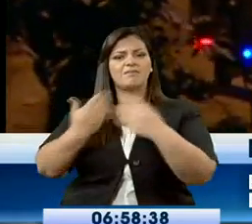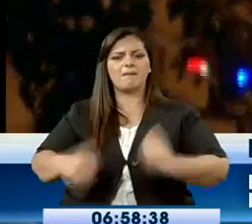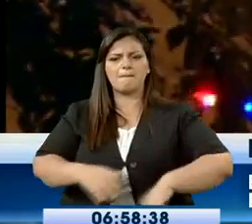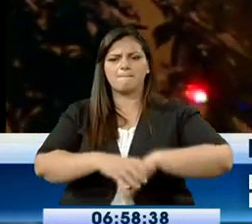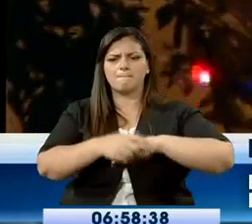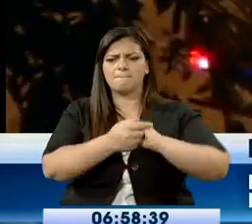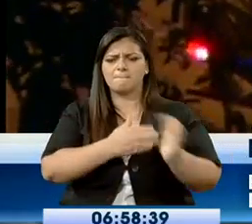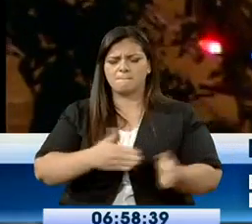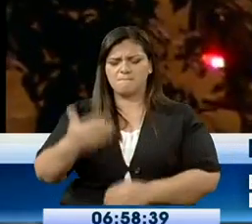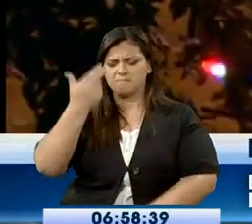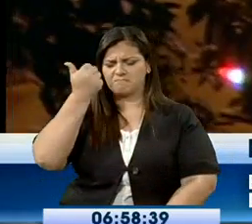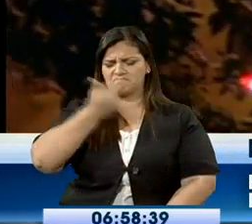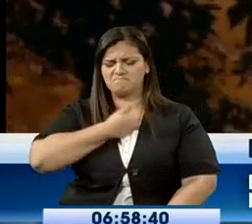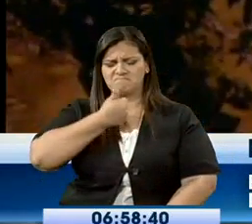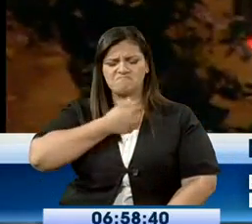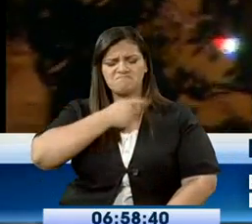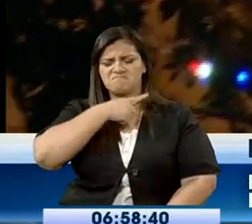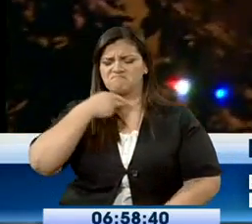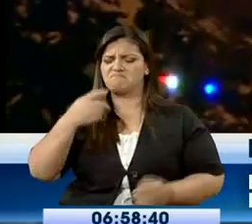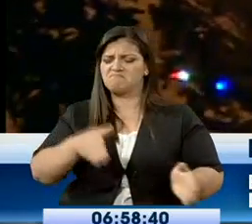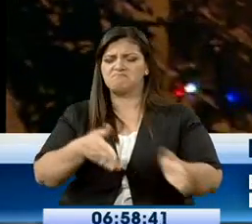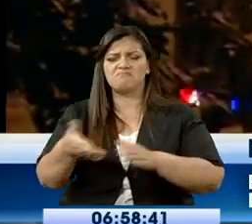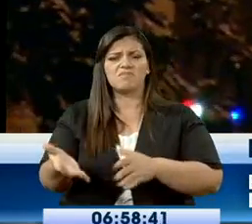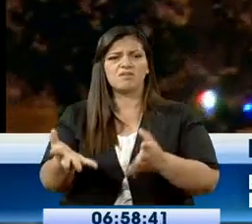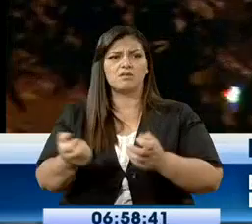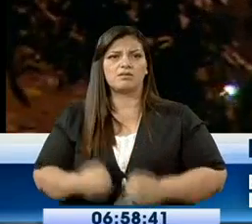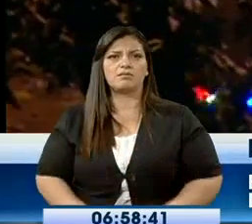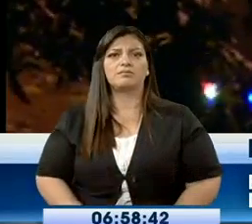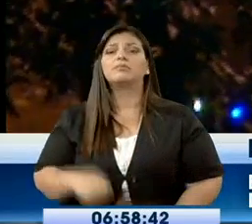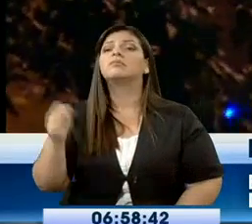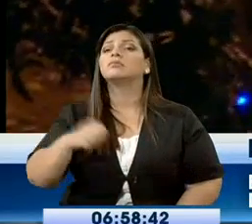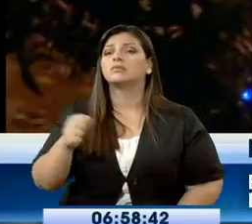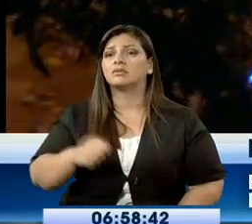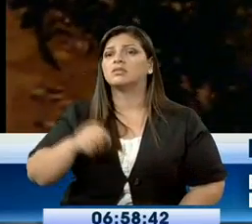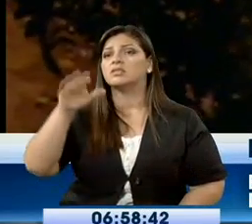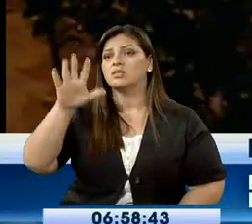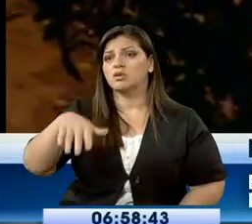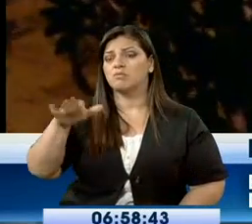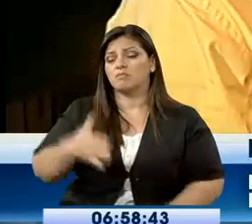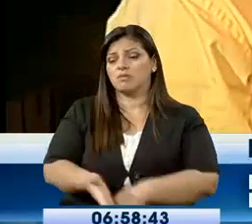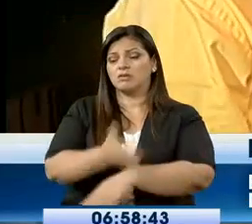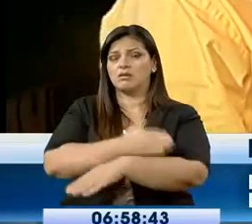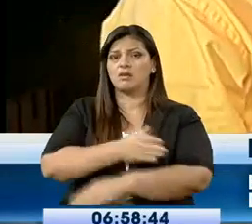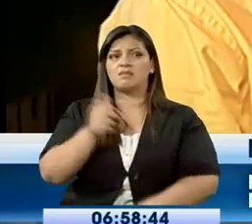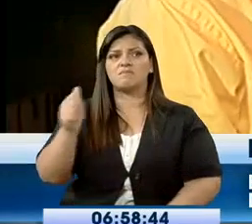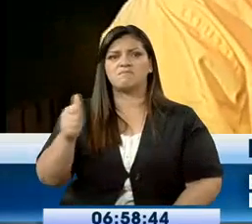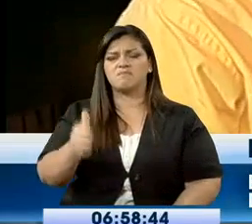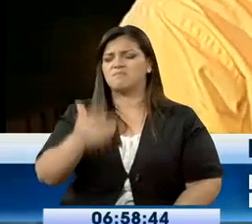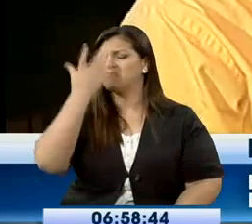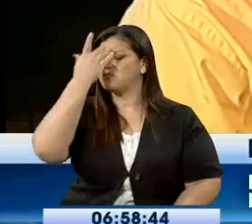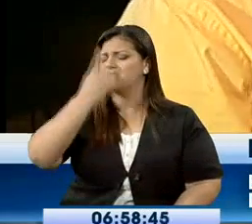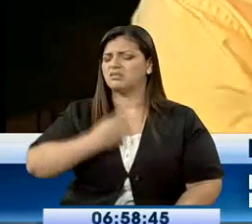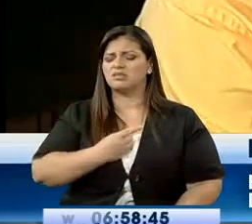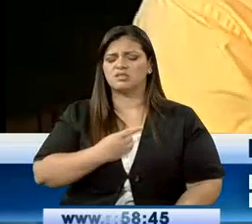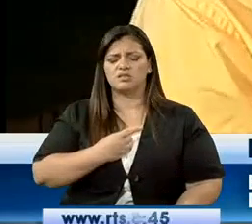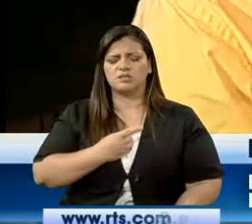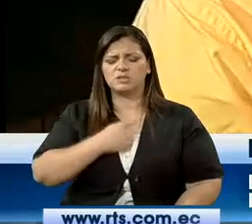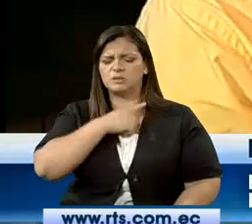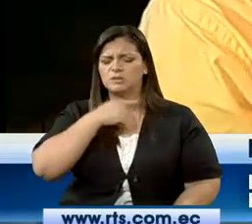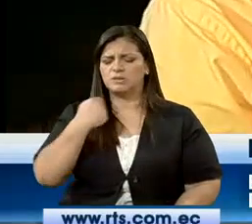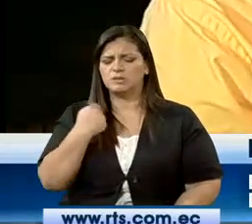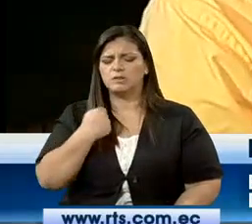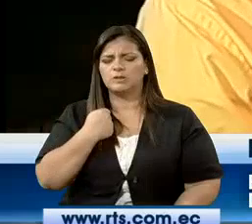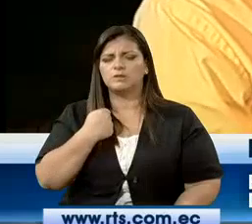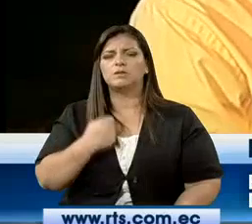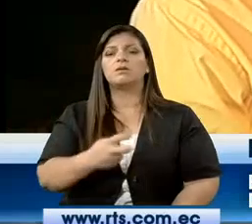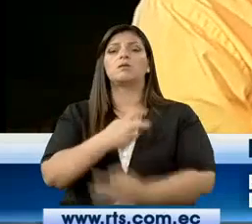otras ocasiones. Hace como unos 4 o 5 meses también se quiso suicidar así mismo tomando veneno. Sí, lo bajaron bien delicado de